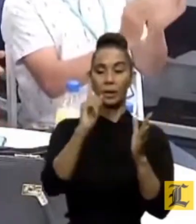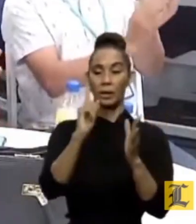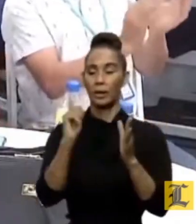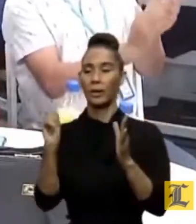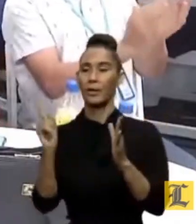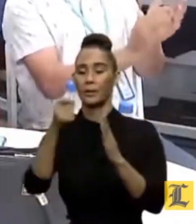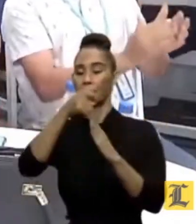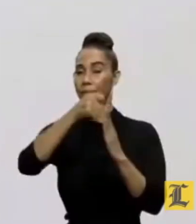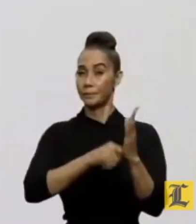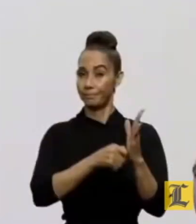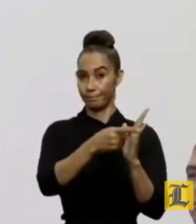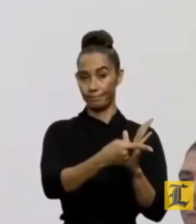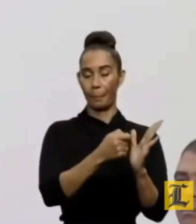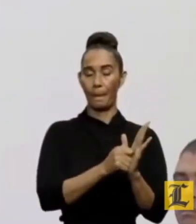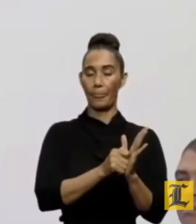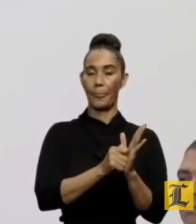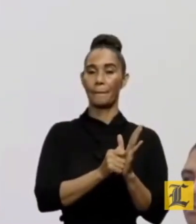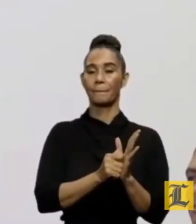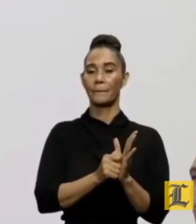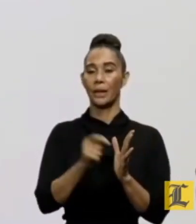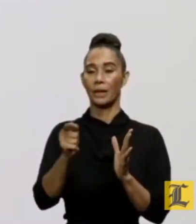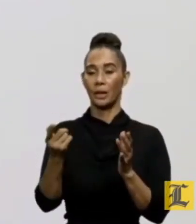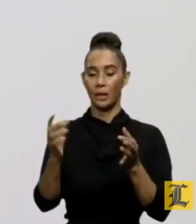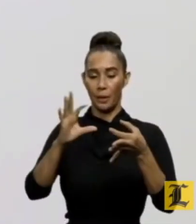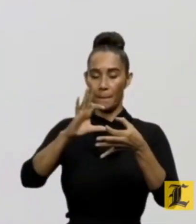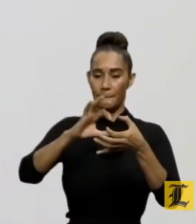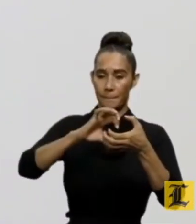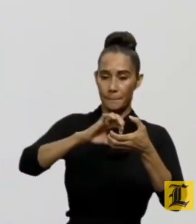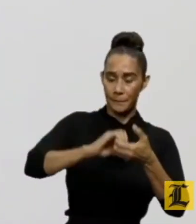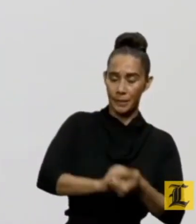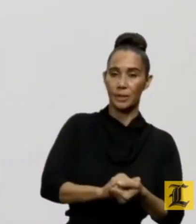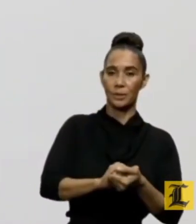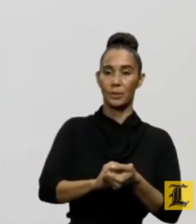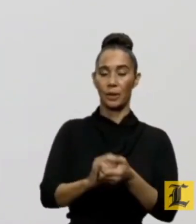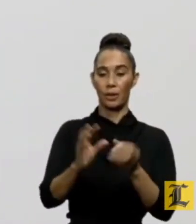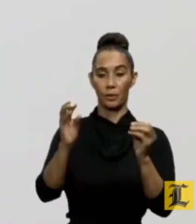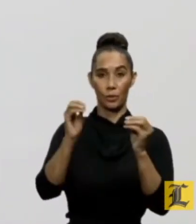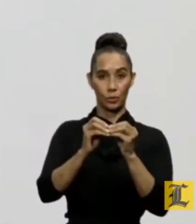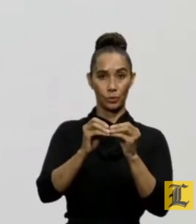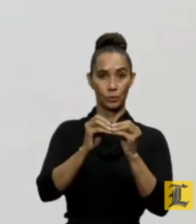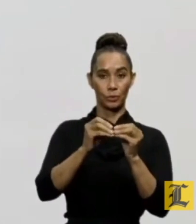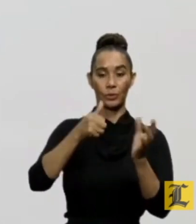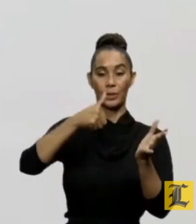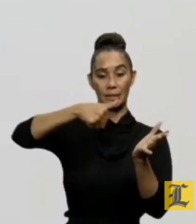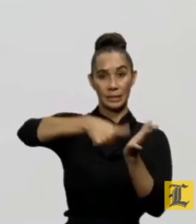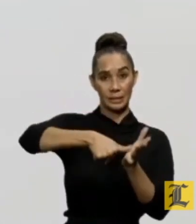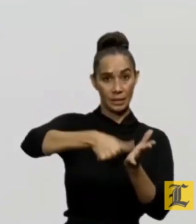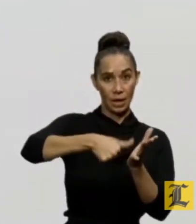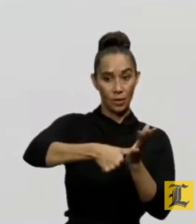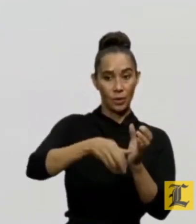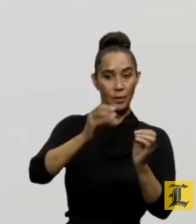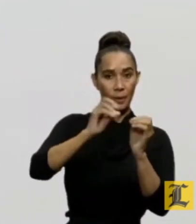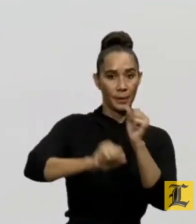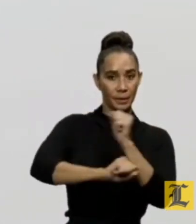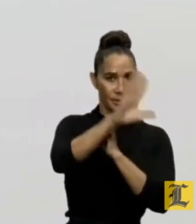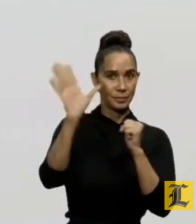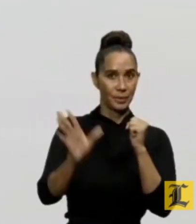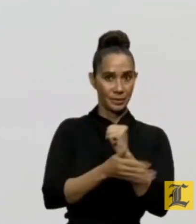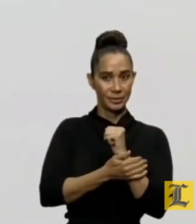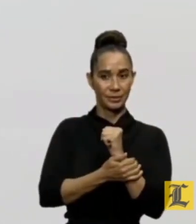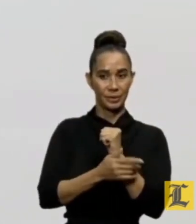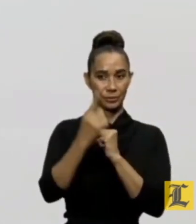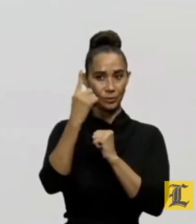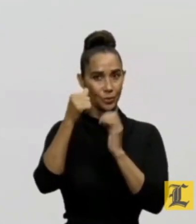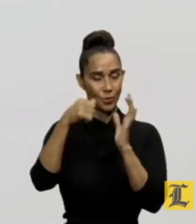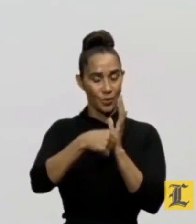cada una de esas tarjetas estará vinculada a una cédula para una mayor transparencia, porque usted sabe que en este gobierno tiene